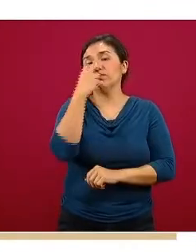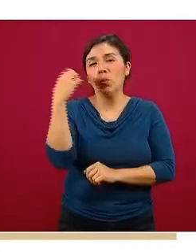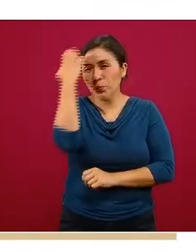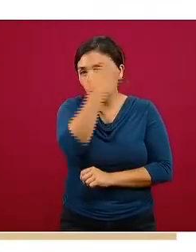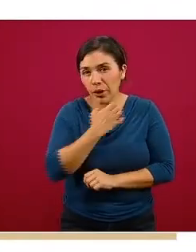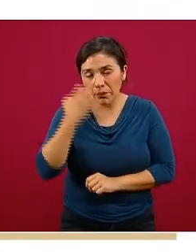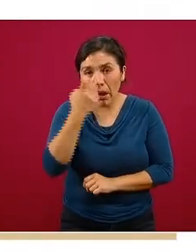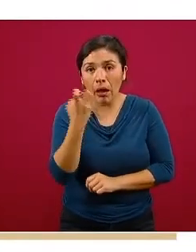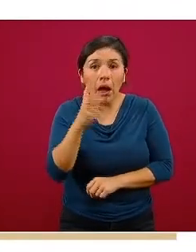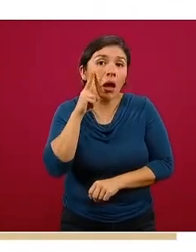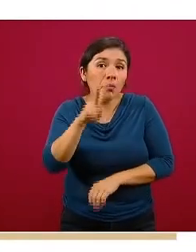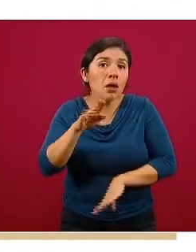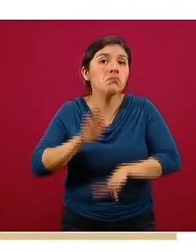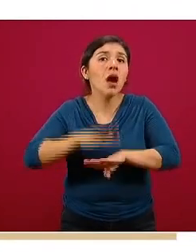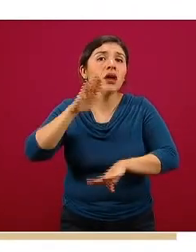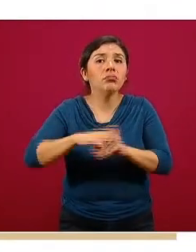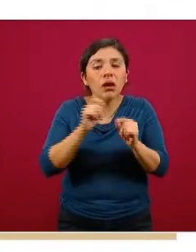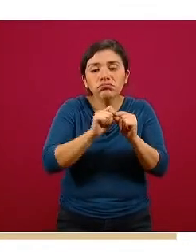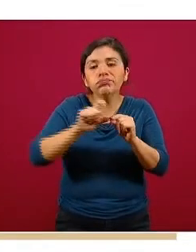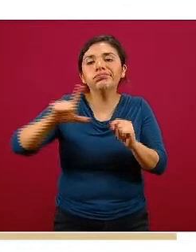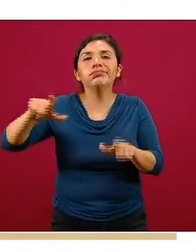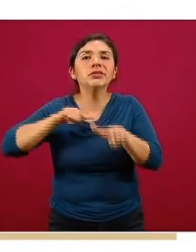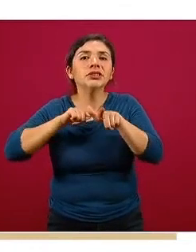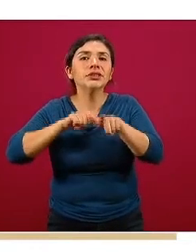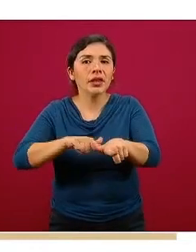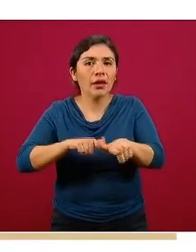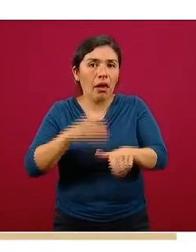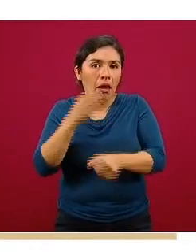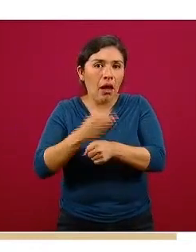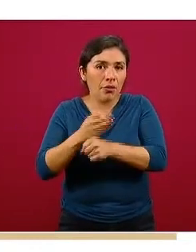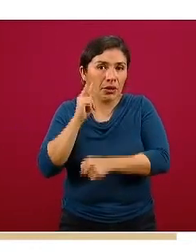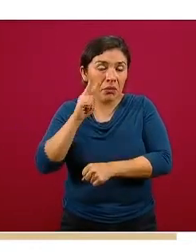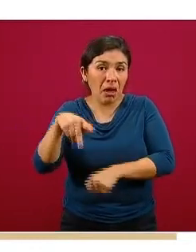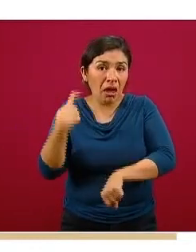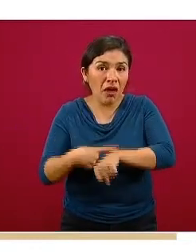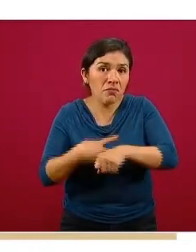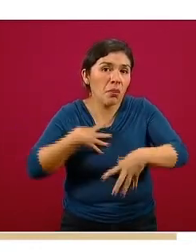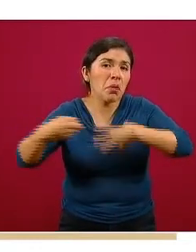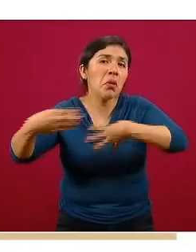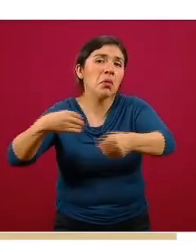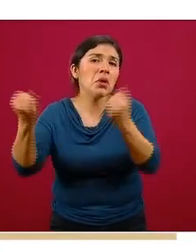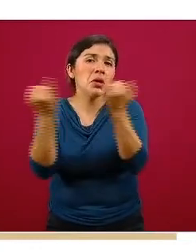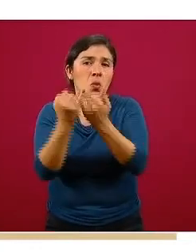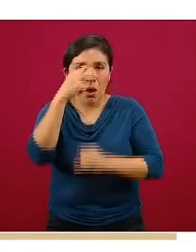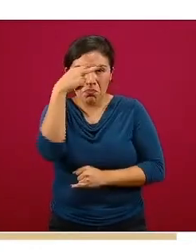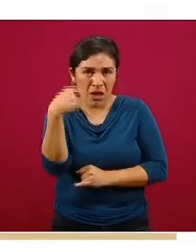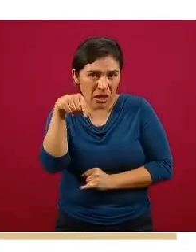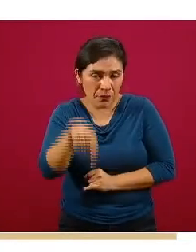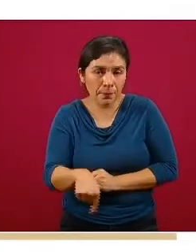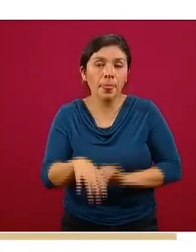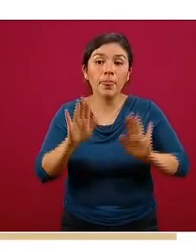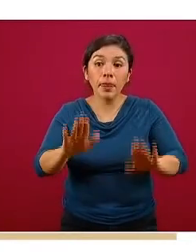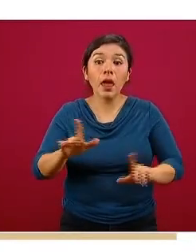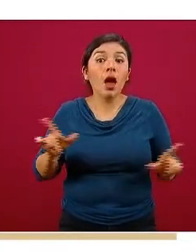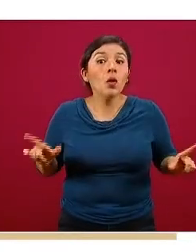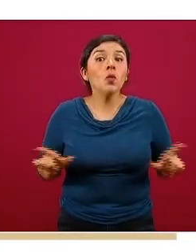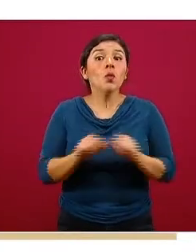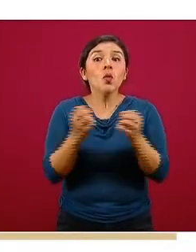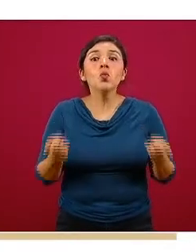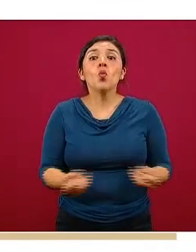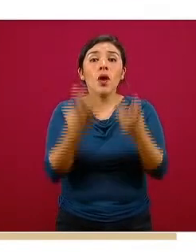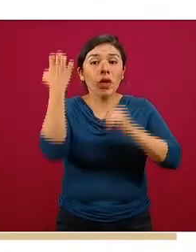cómo continúa la misma tendencia que tiene en este momento la epidemia en México. Aún así, del total de